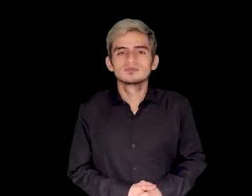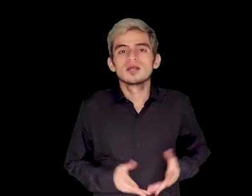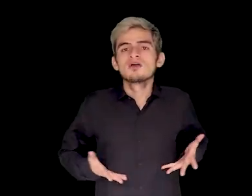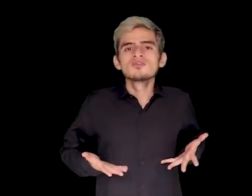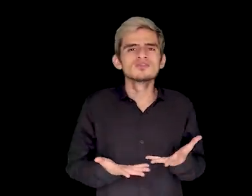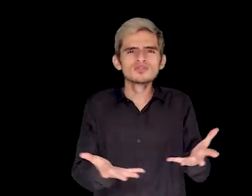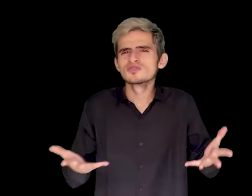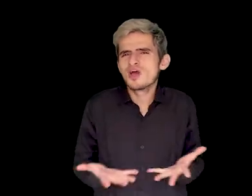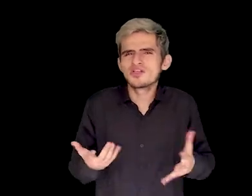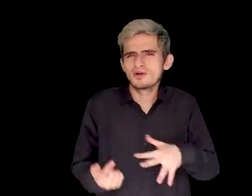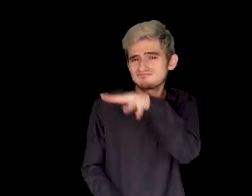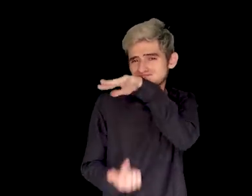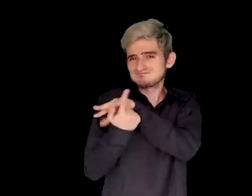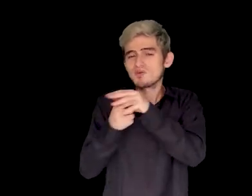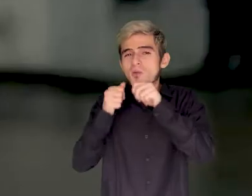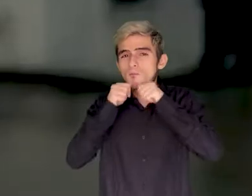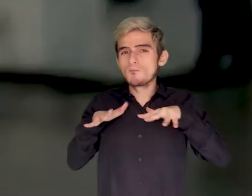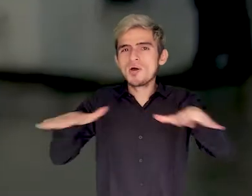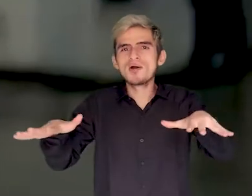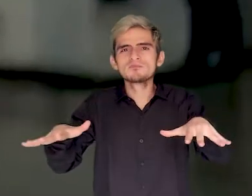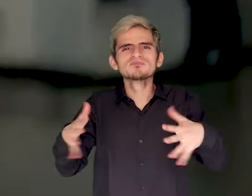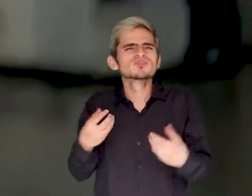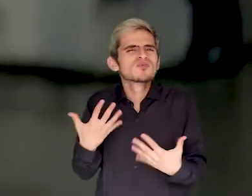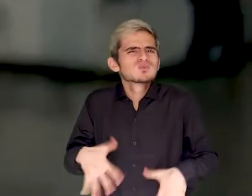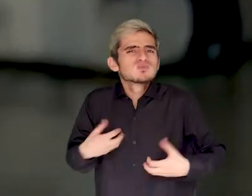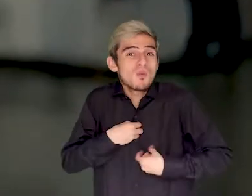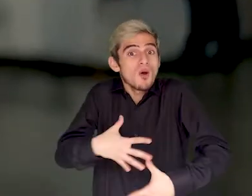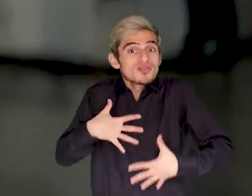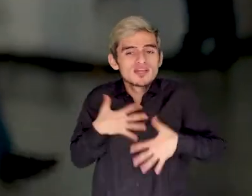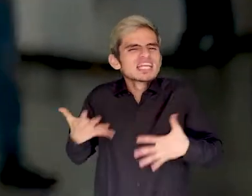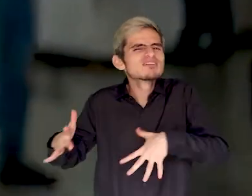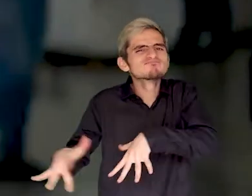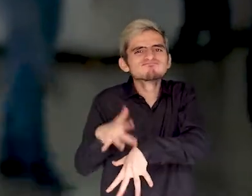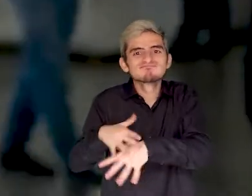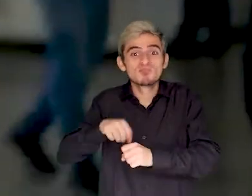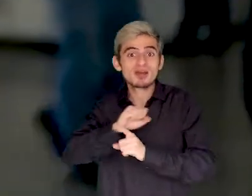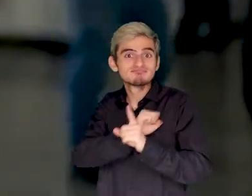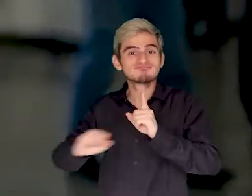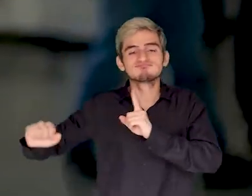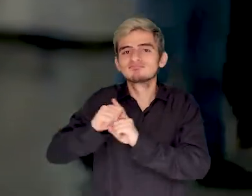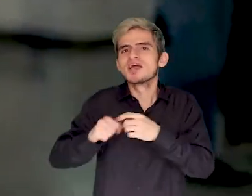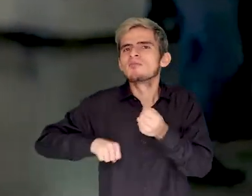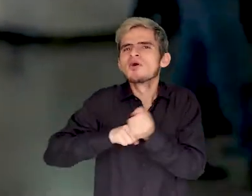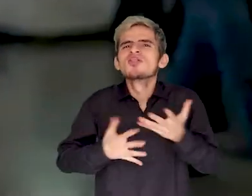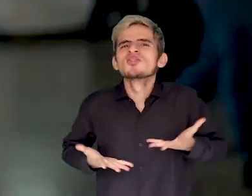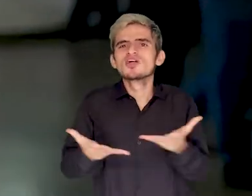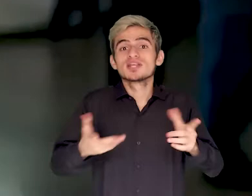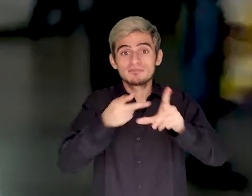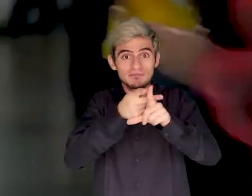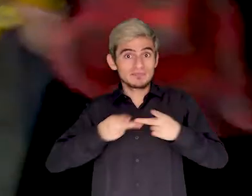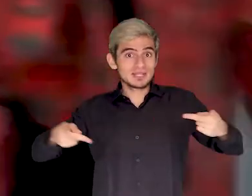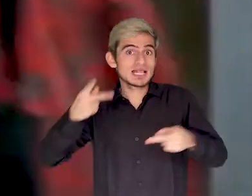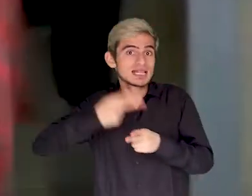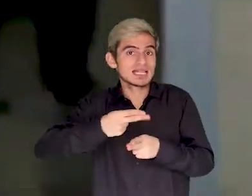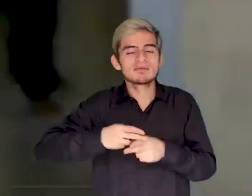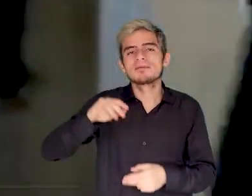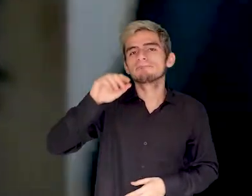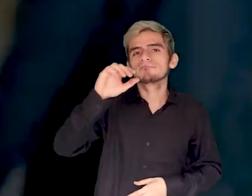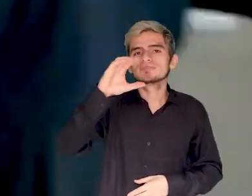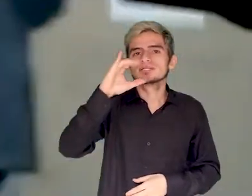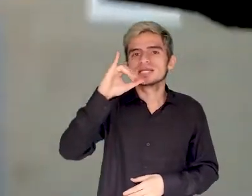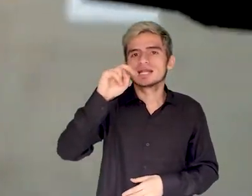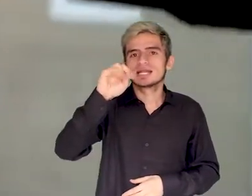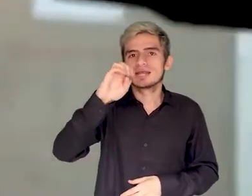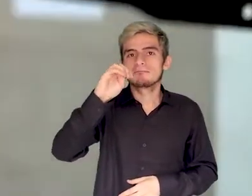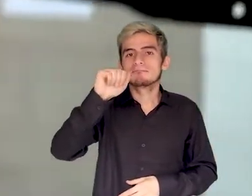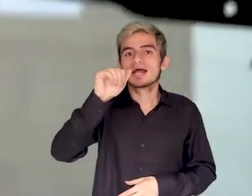Estamos en el lanzamiento del Portafolio Distrital de Estímulos para la Cultura 2020 y estamos en la Cinemateca de Bogotá. Son más de 16